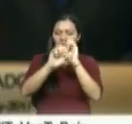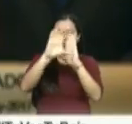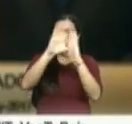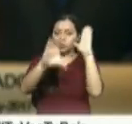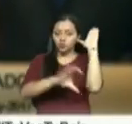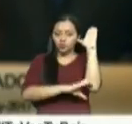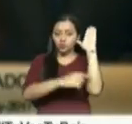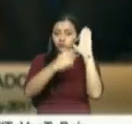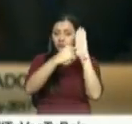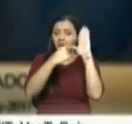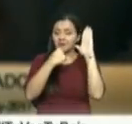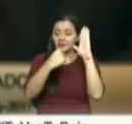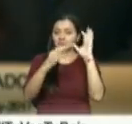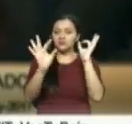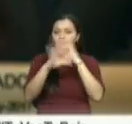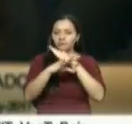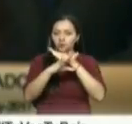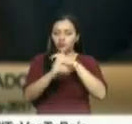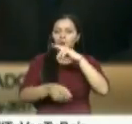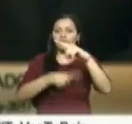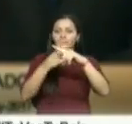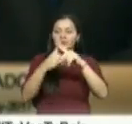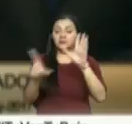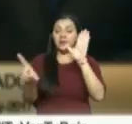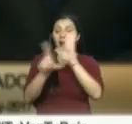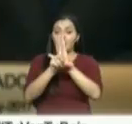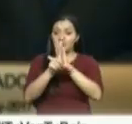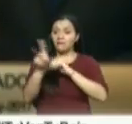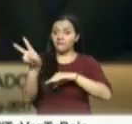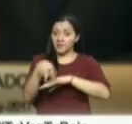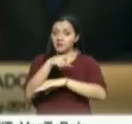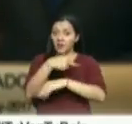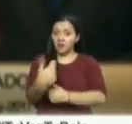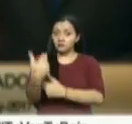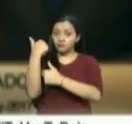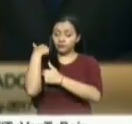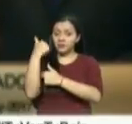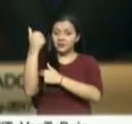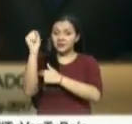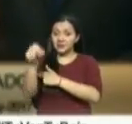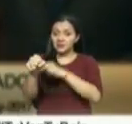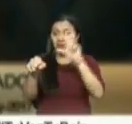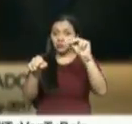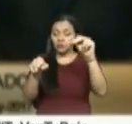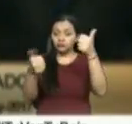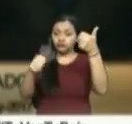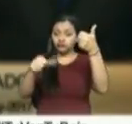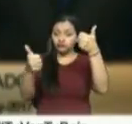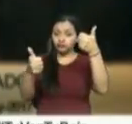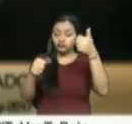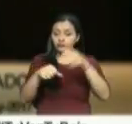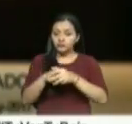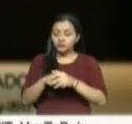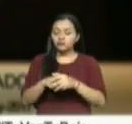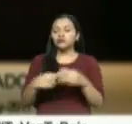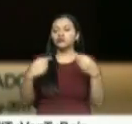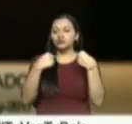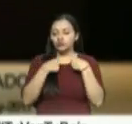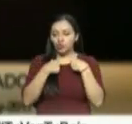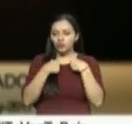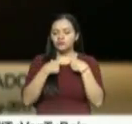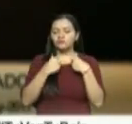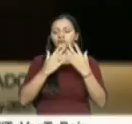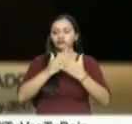Constitución de la República del Ecuador y la ley en su calidad de Fiscal General de la Nación? Con profunda